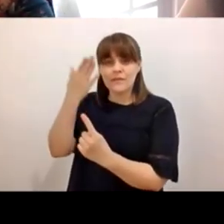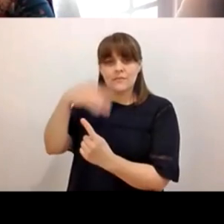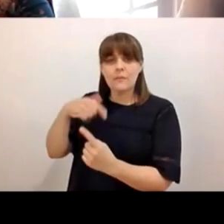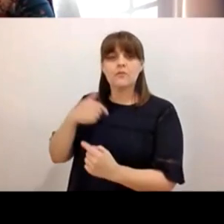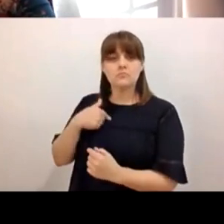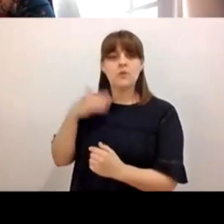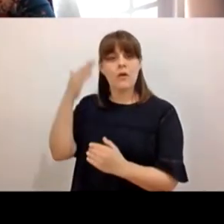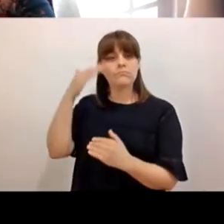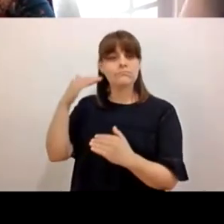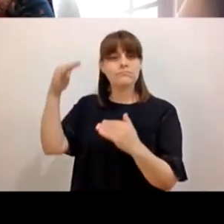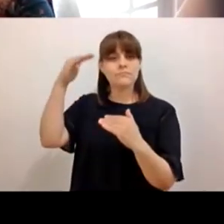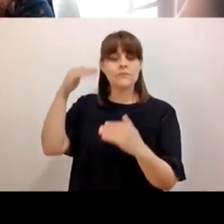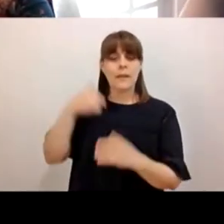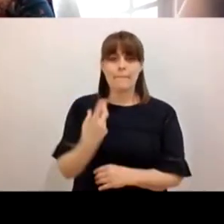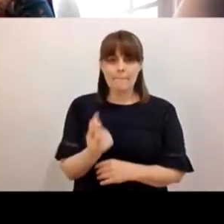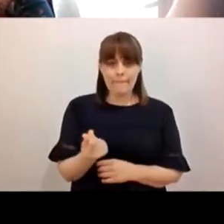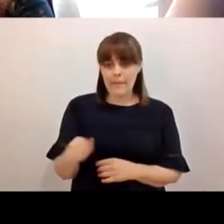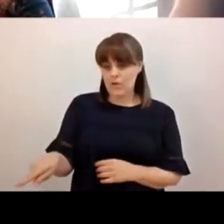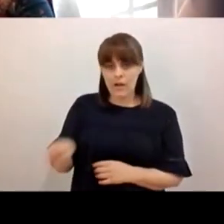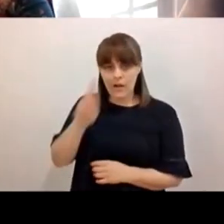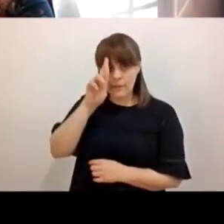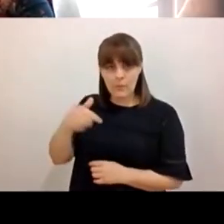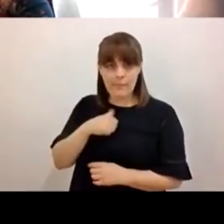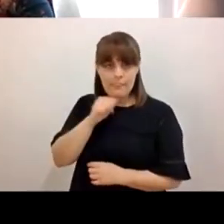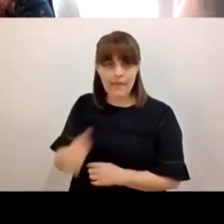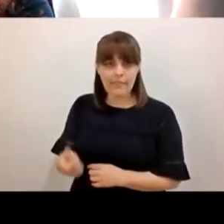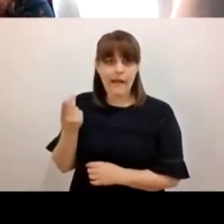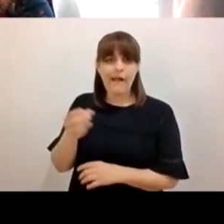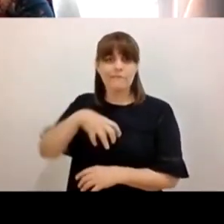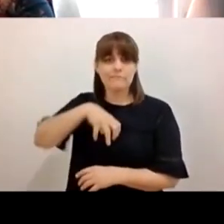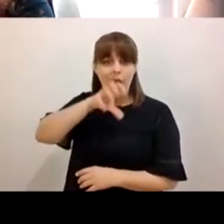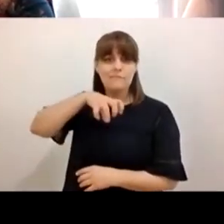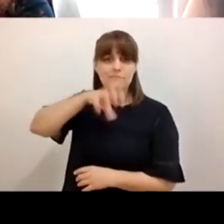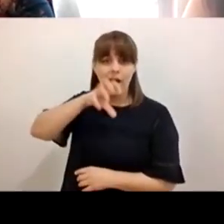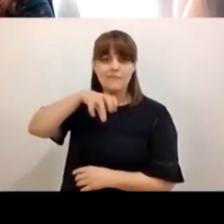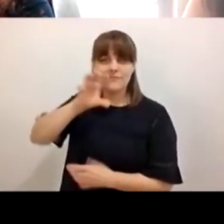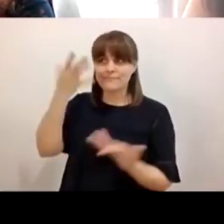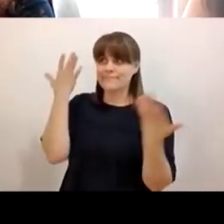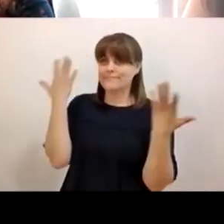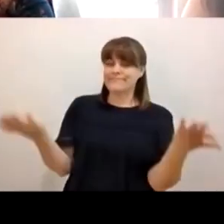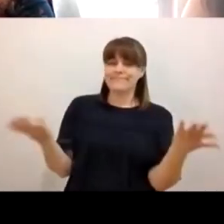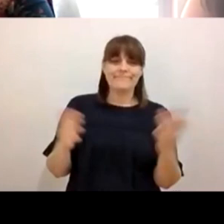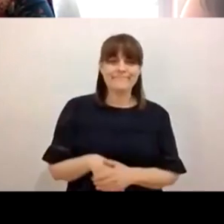ante mi perro no porque lleva ladrando mucho tiempo pero este